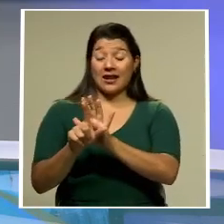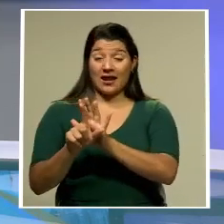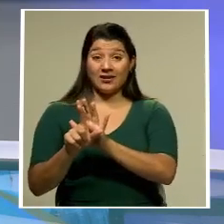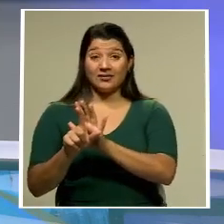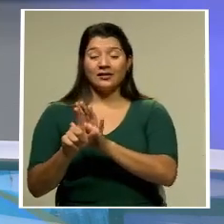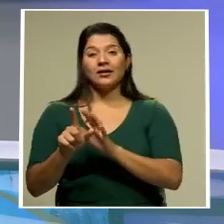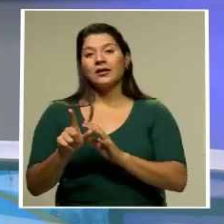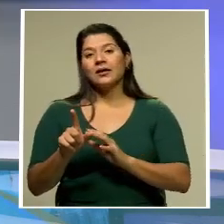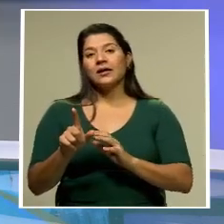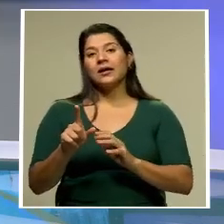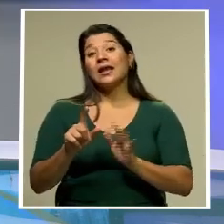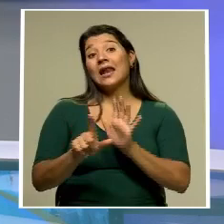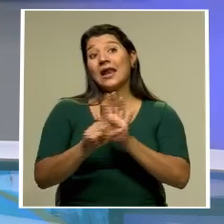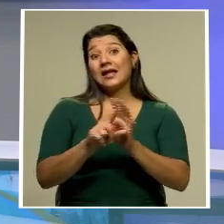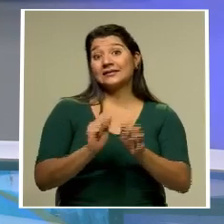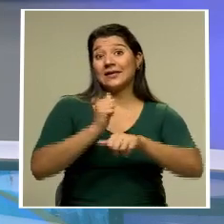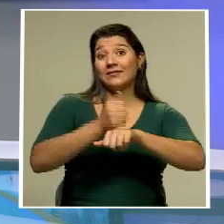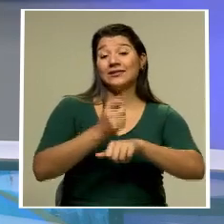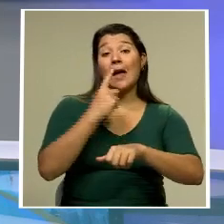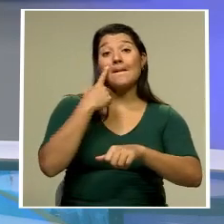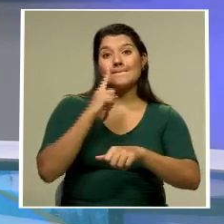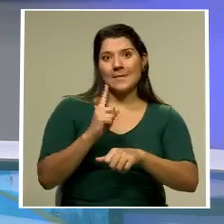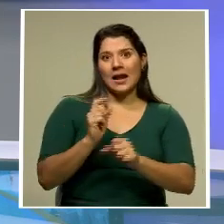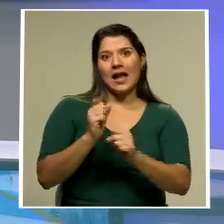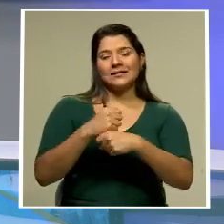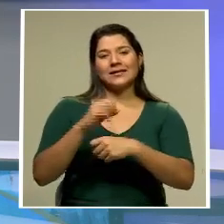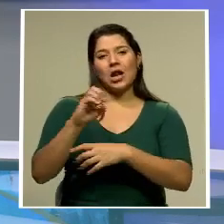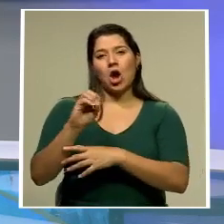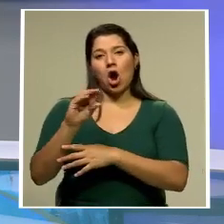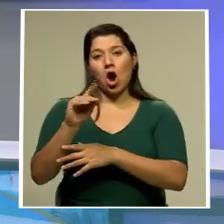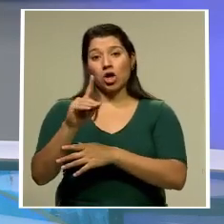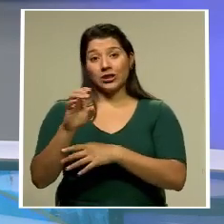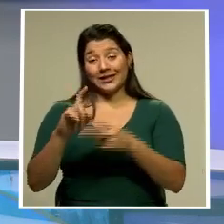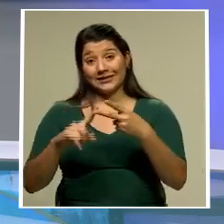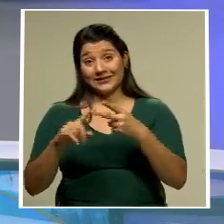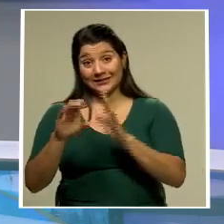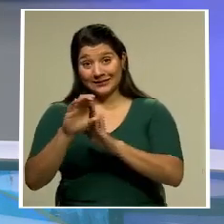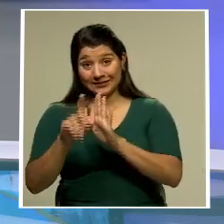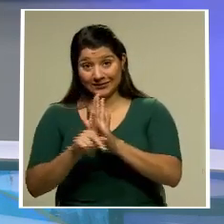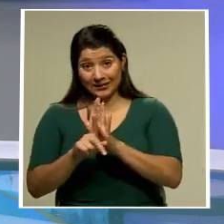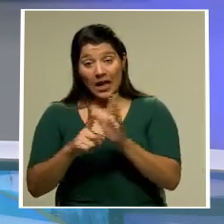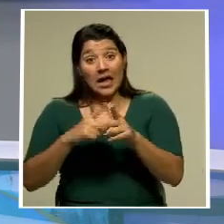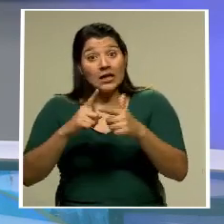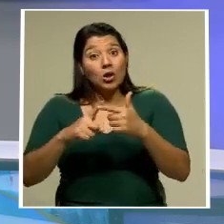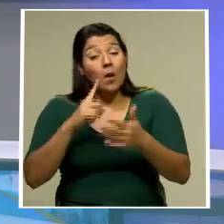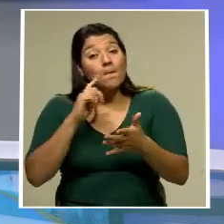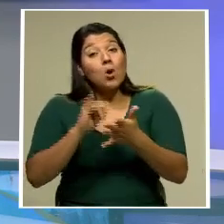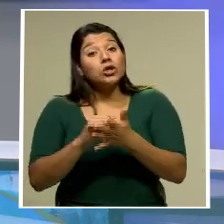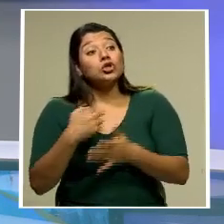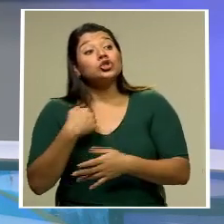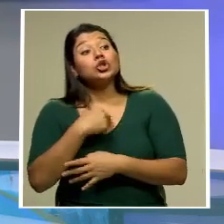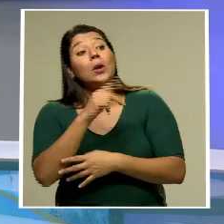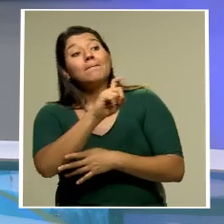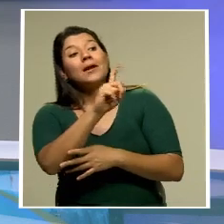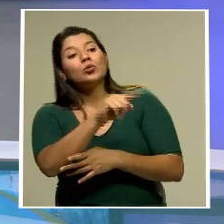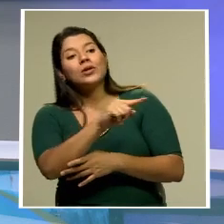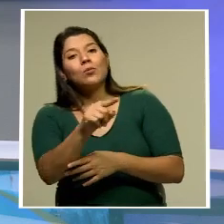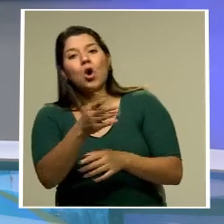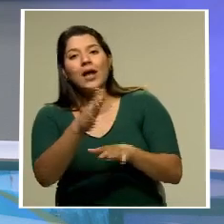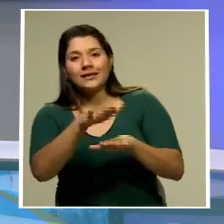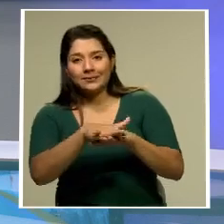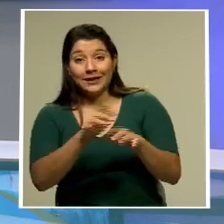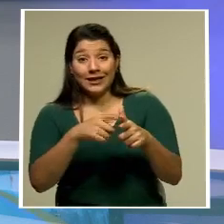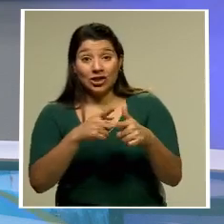ingresar a la OCDE y la Constitución Política. Por eso, acudimos a expertos en el tema y el periodista